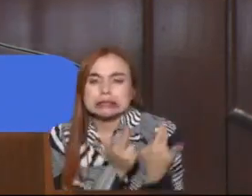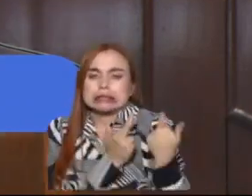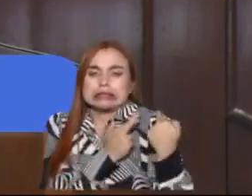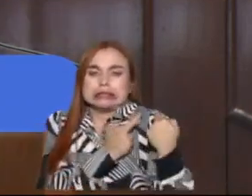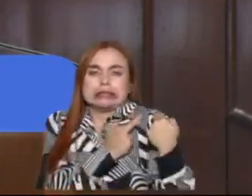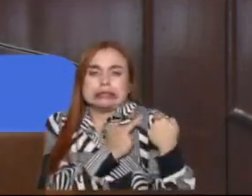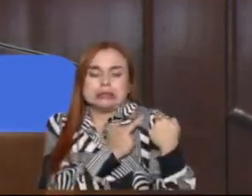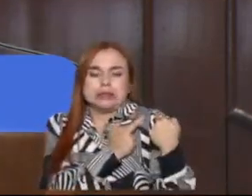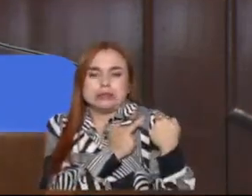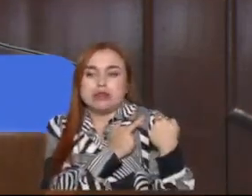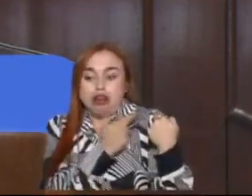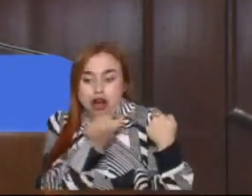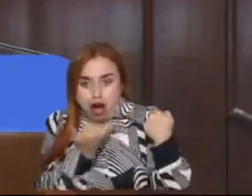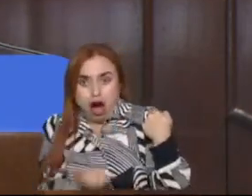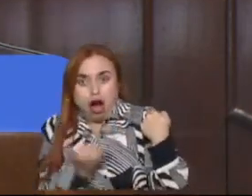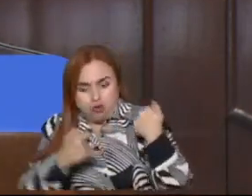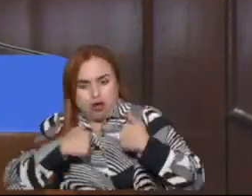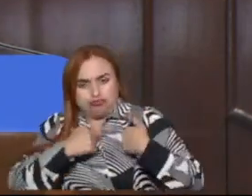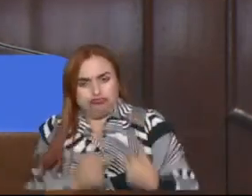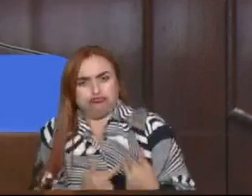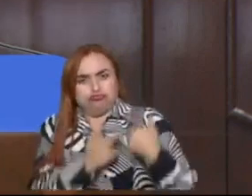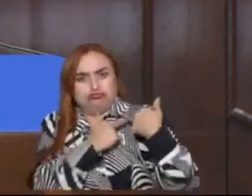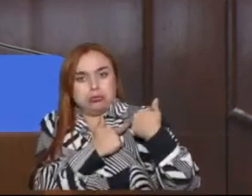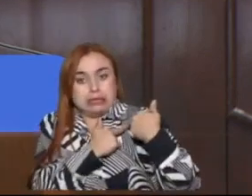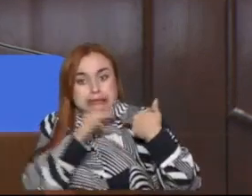la instalación de las nuevas autoridades.